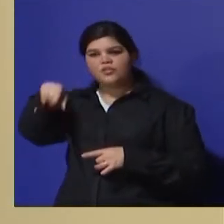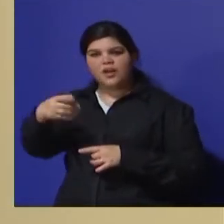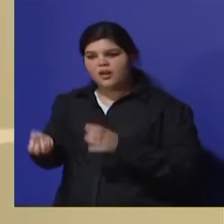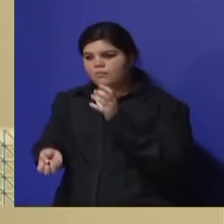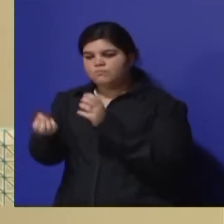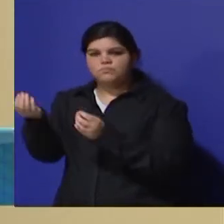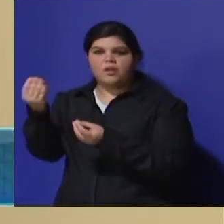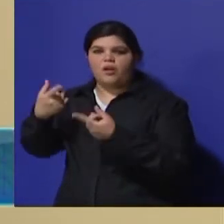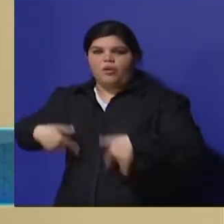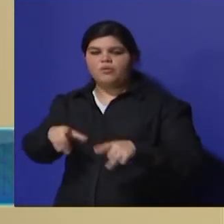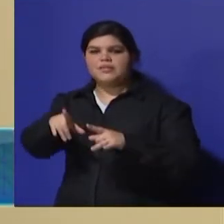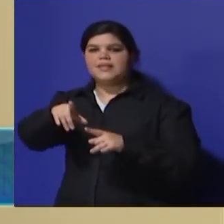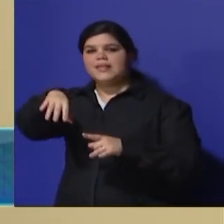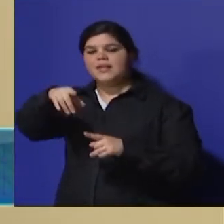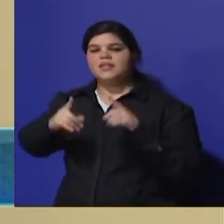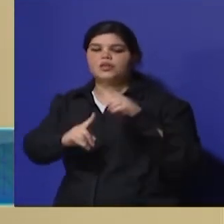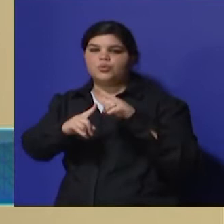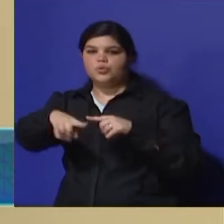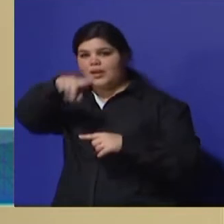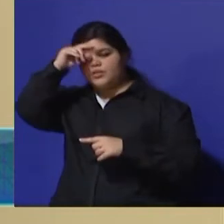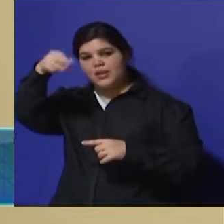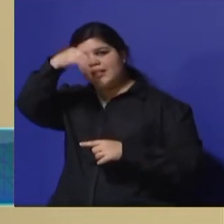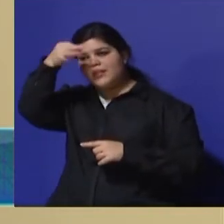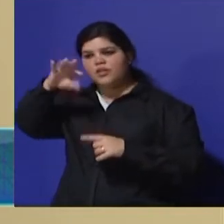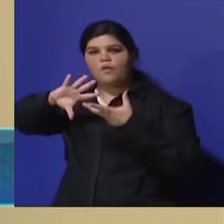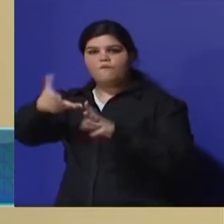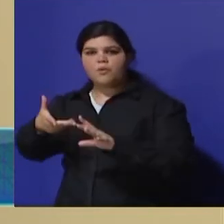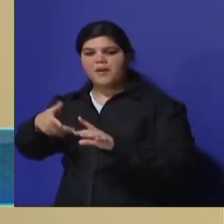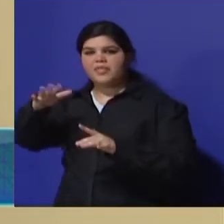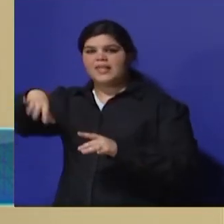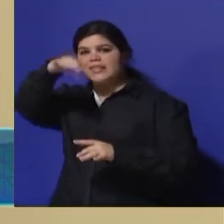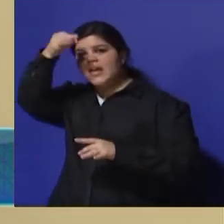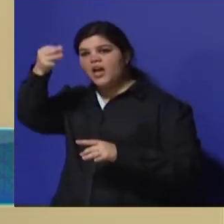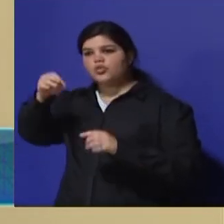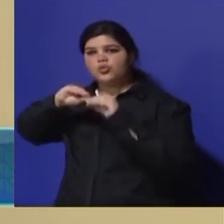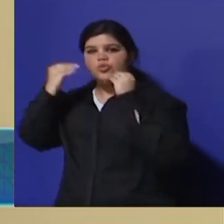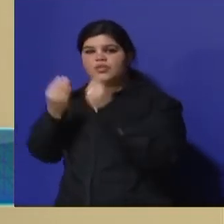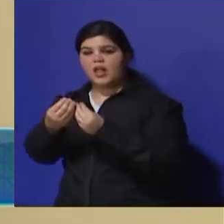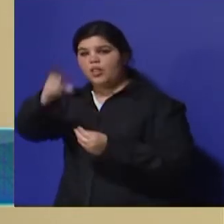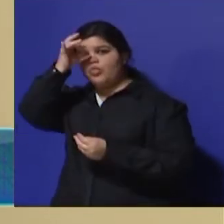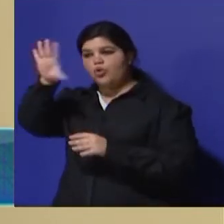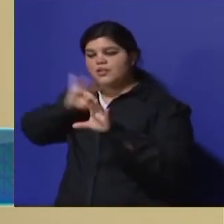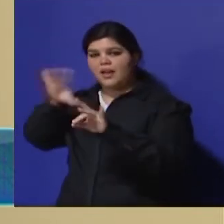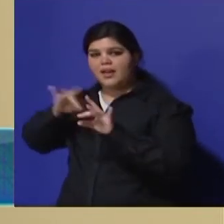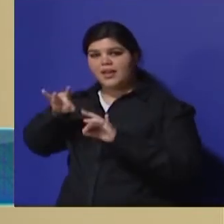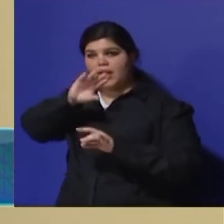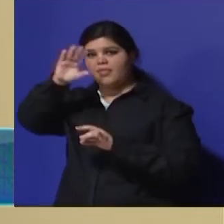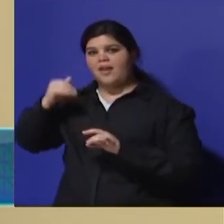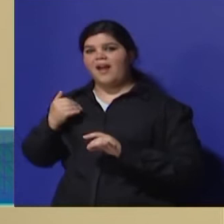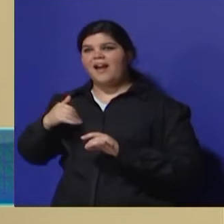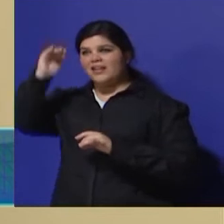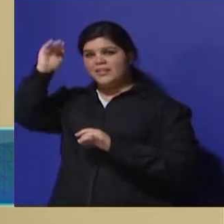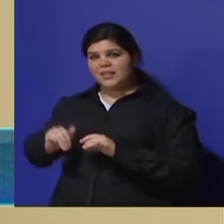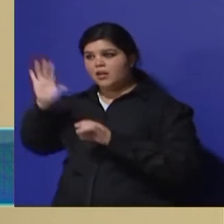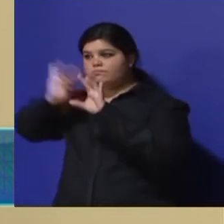un programa del Instituto Nacional del Teatro que es el Circuito Teatral, ¿sí? Claro. En esta oportunidad se eligieron 12 obras de distintos lugares del país para que recorran